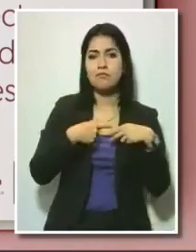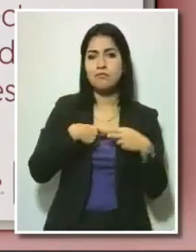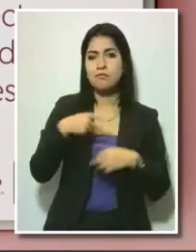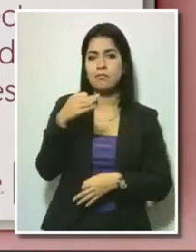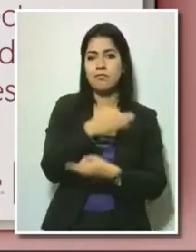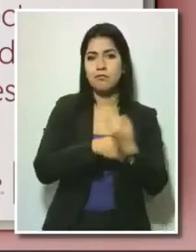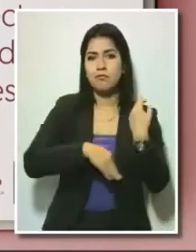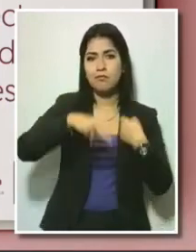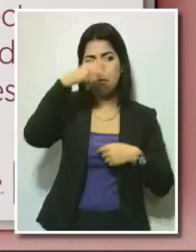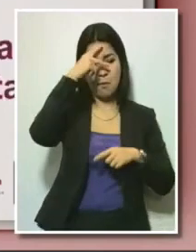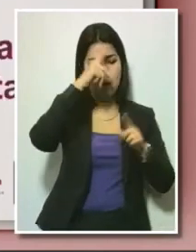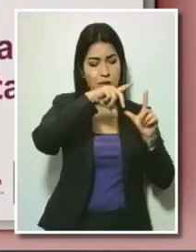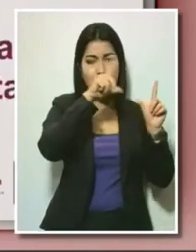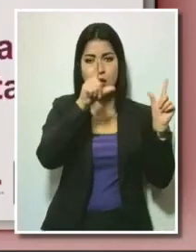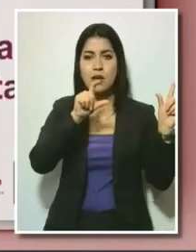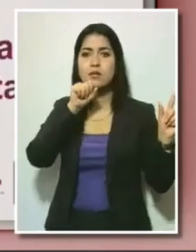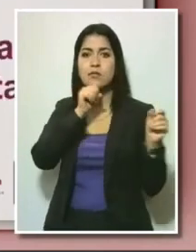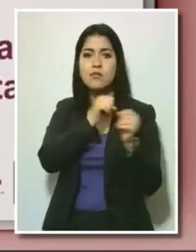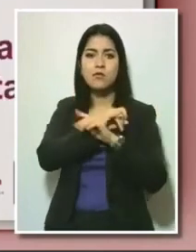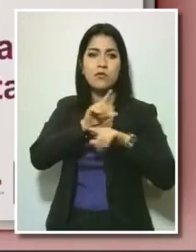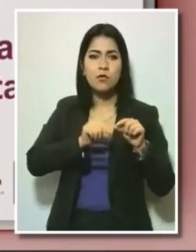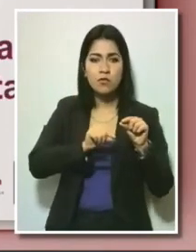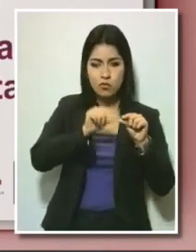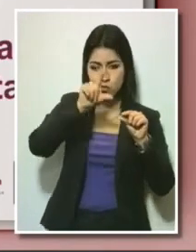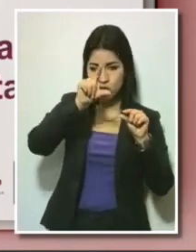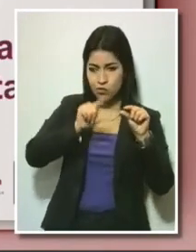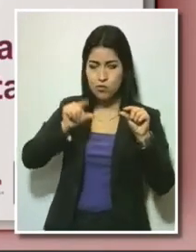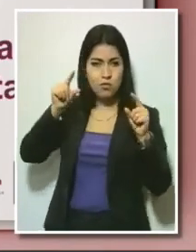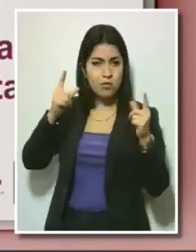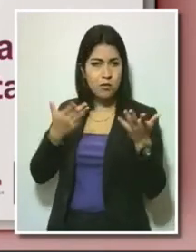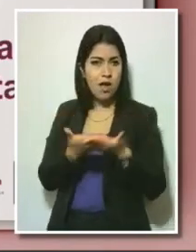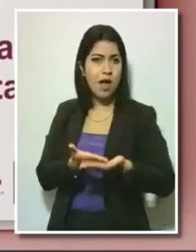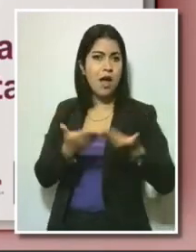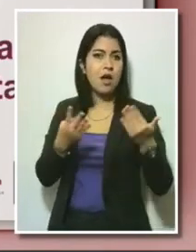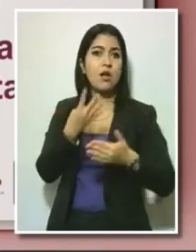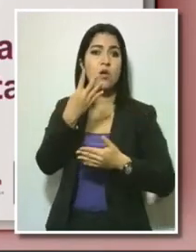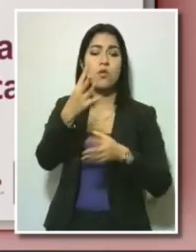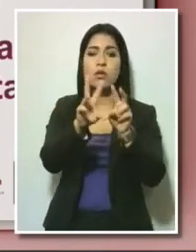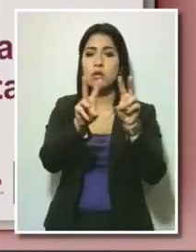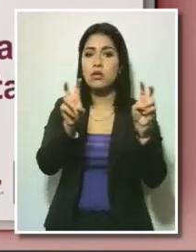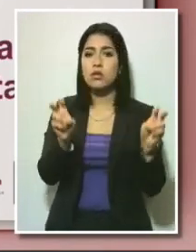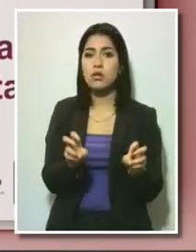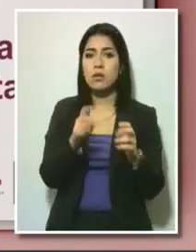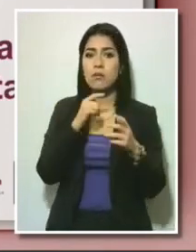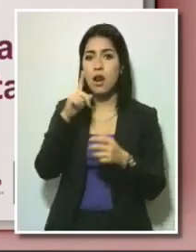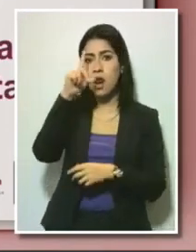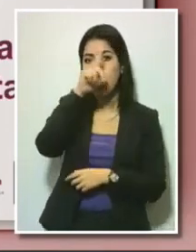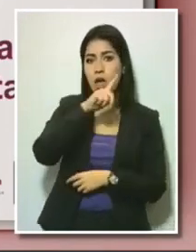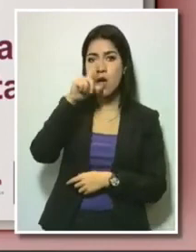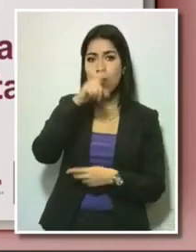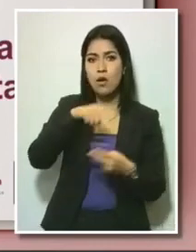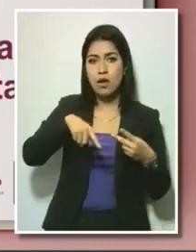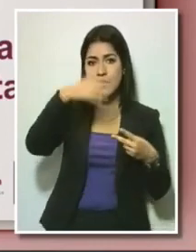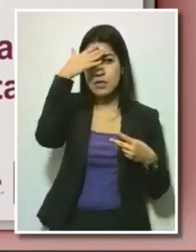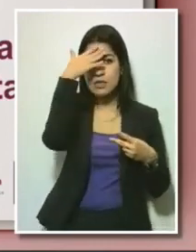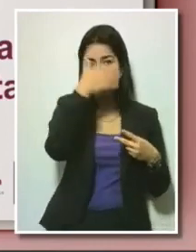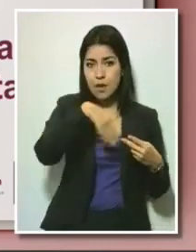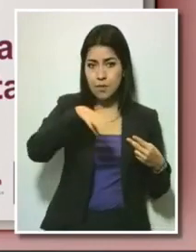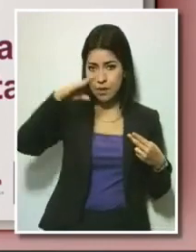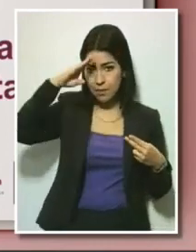como en las gráficas. Adelante. Ahora hay 4 campos formativos: lenguaje, saberes y